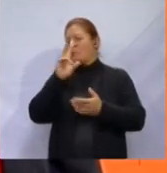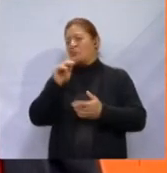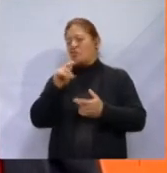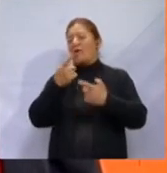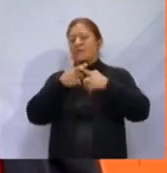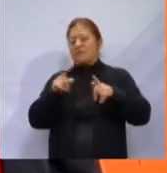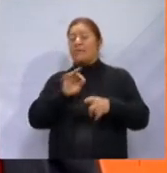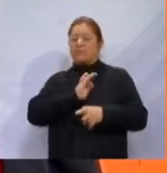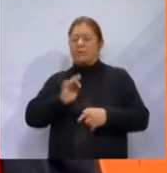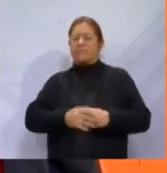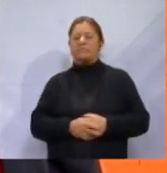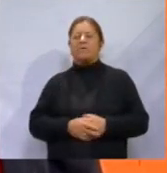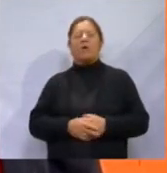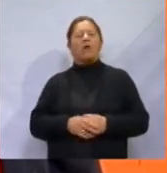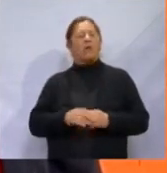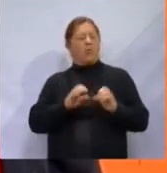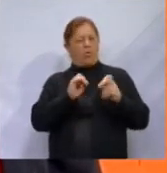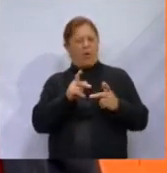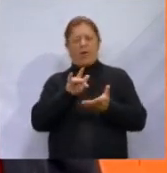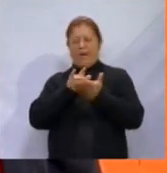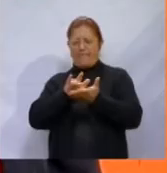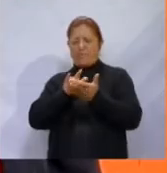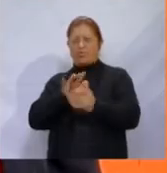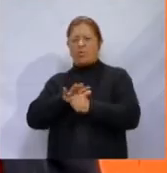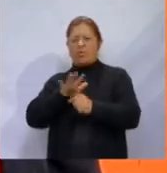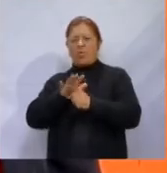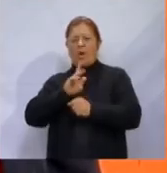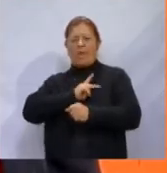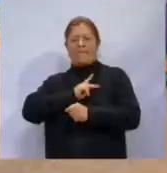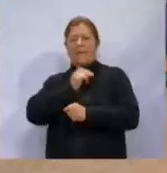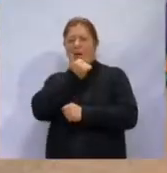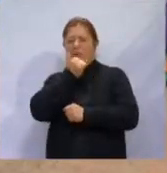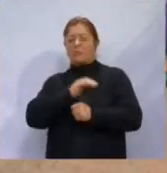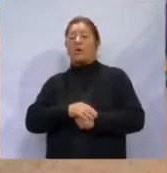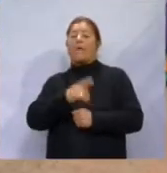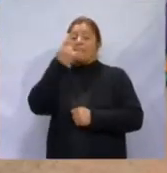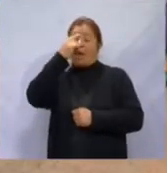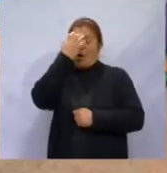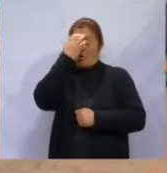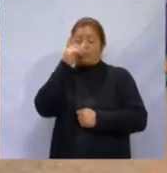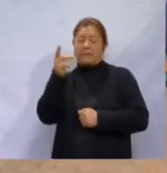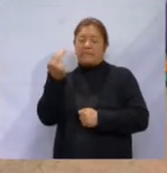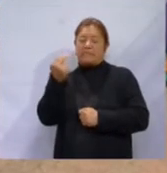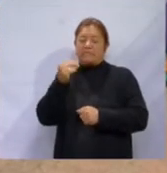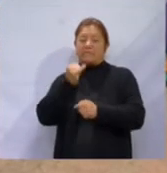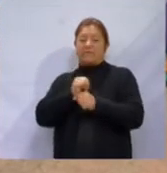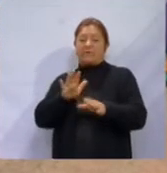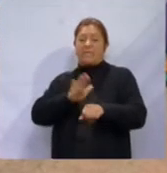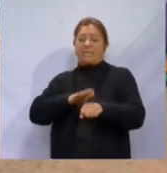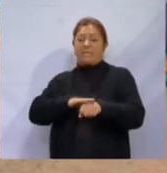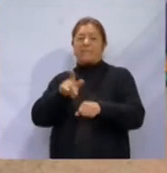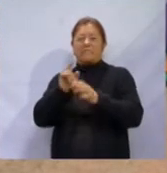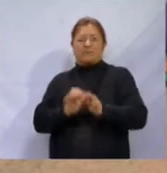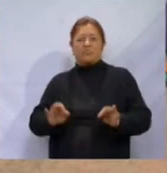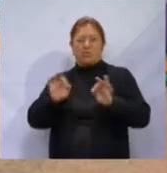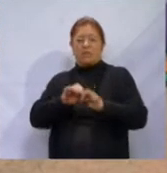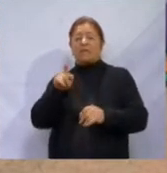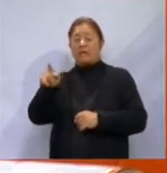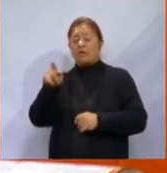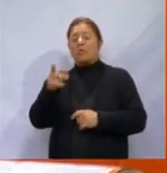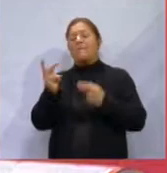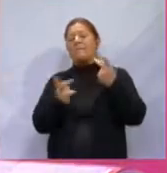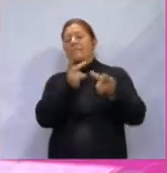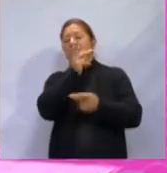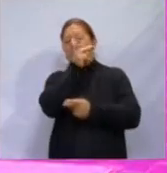sea mejor para mi alumno? Para saberlo, debemos tener más información. Es importante también que entrevistes a los